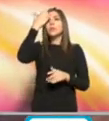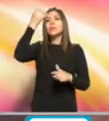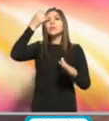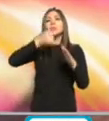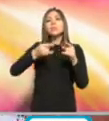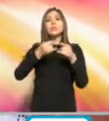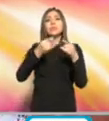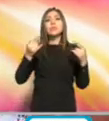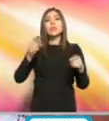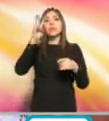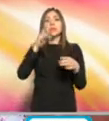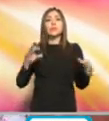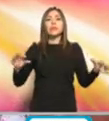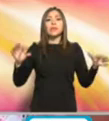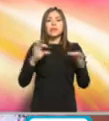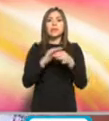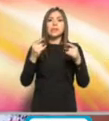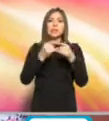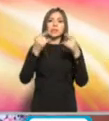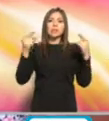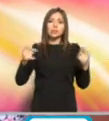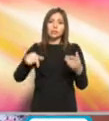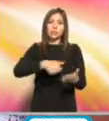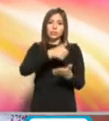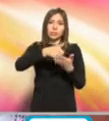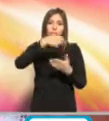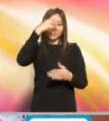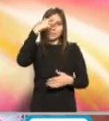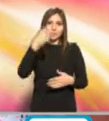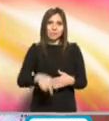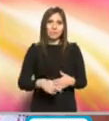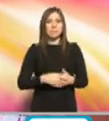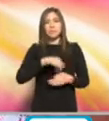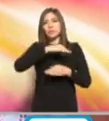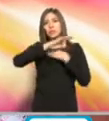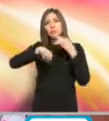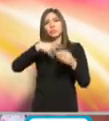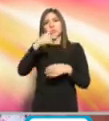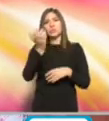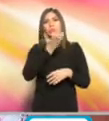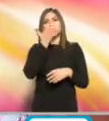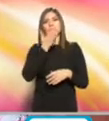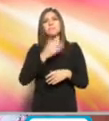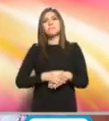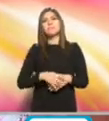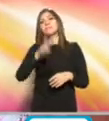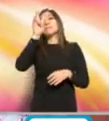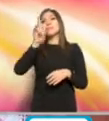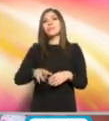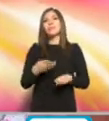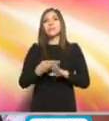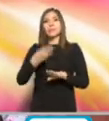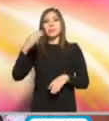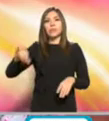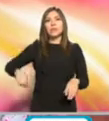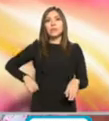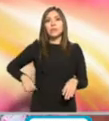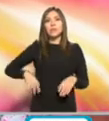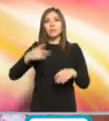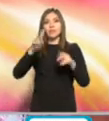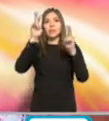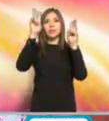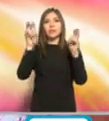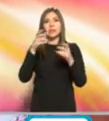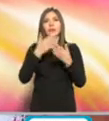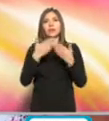ligada a la historia de nuestro país, a la historia de nuestra ciudad. Claro. ¿No? Todas estas tradiciones. Ay, está muy interesante, la verdad. este tema